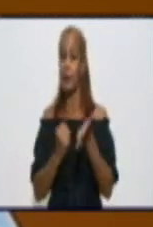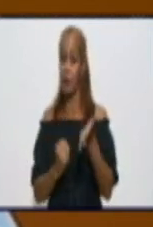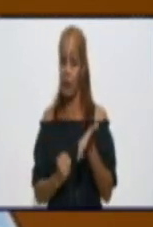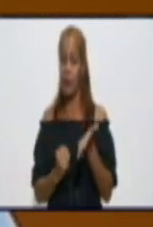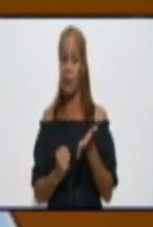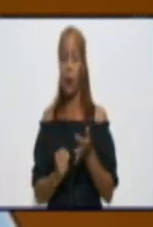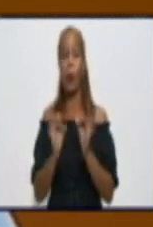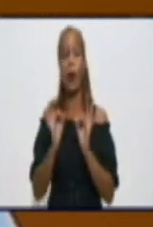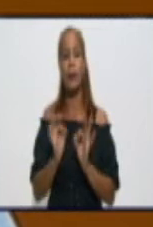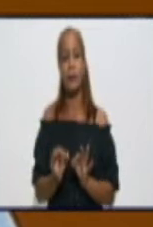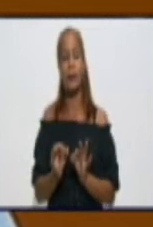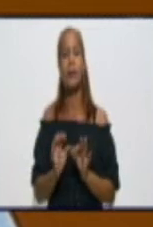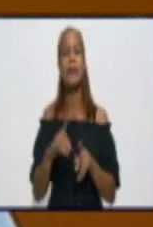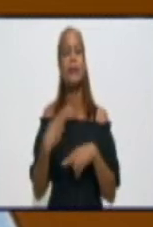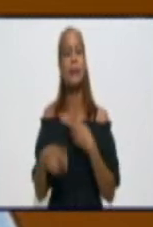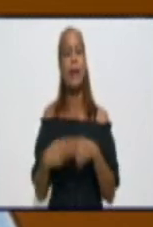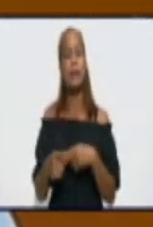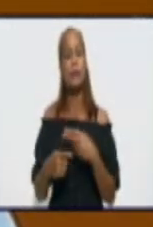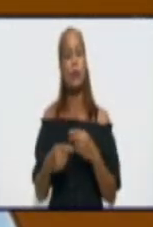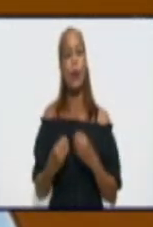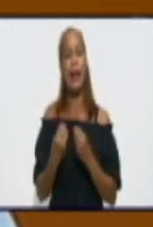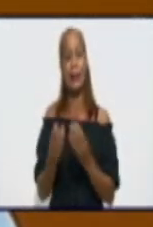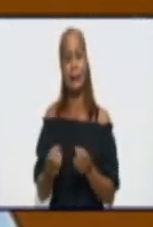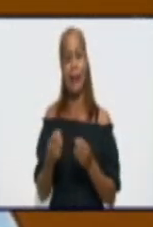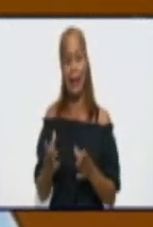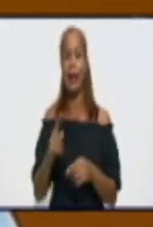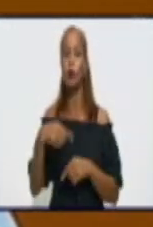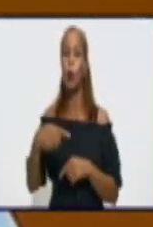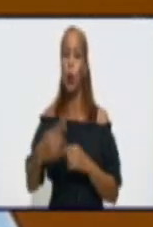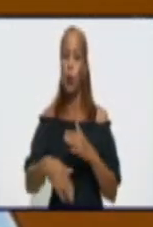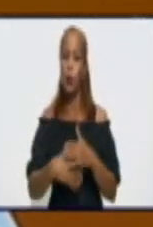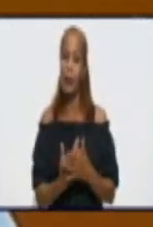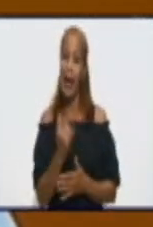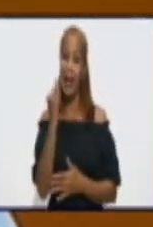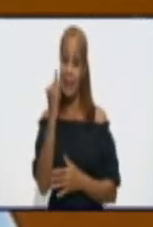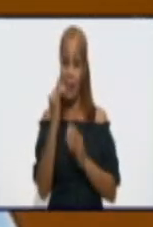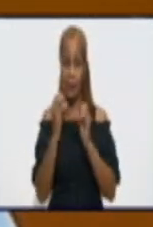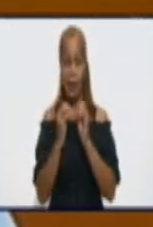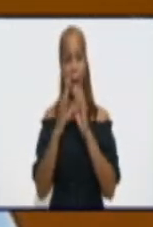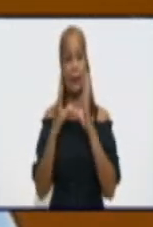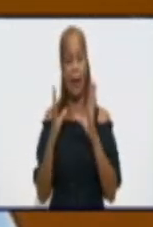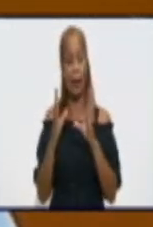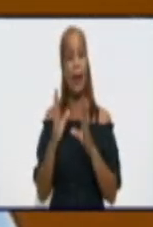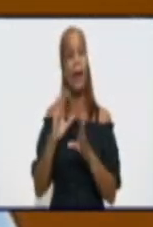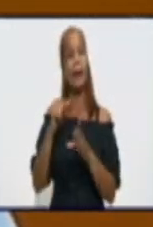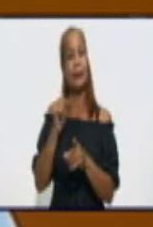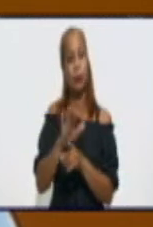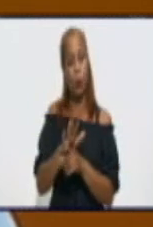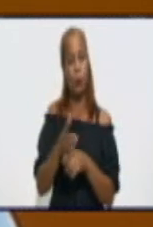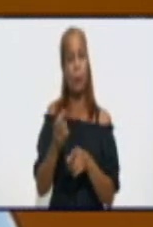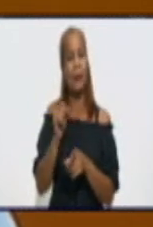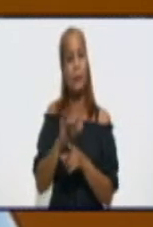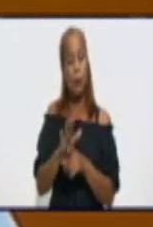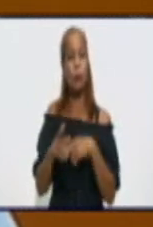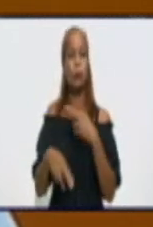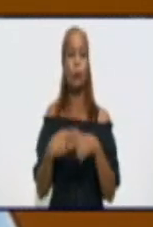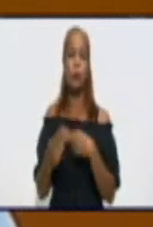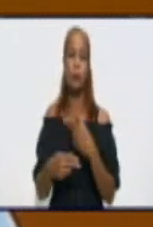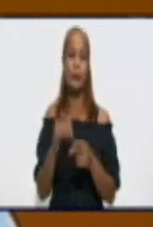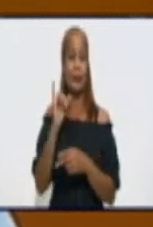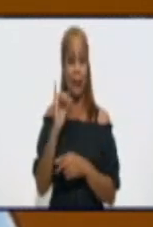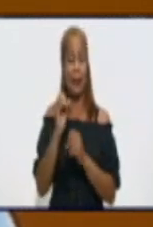pues hacíamos la entrega todos los días a las 6 de la mañana. Así que nuestros trabajadores empezaban su trabajo, su acción, a